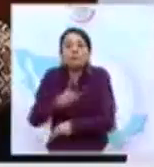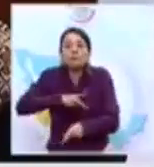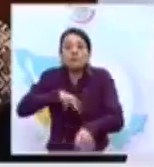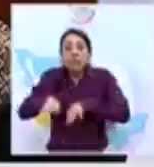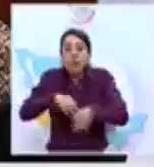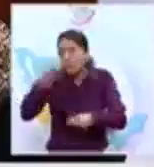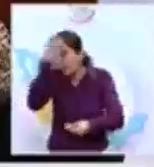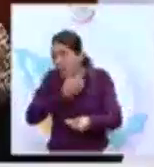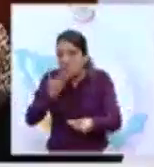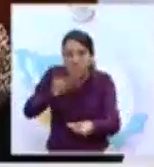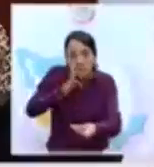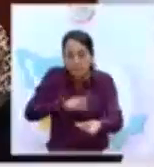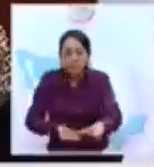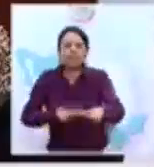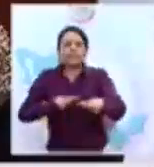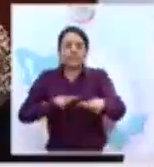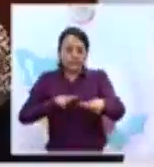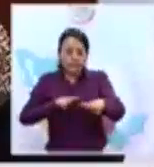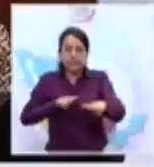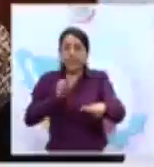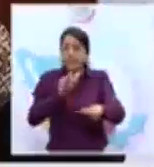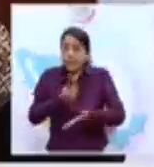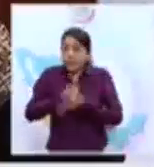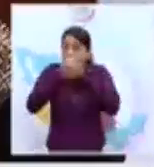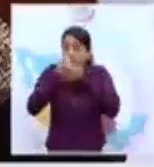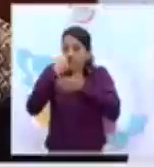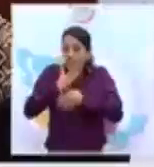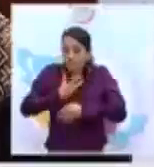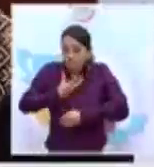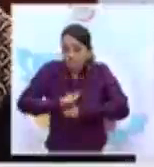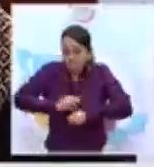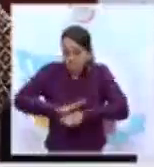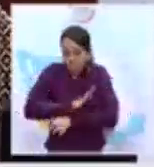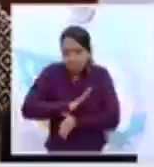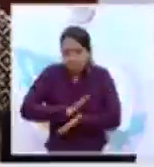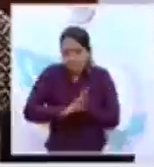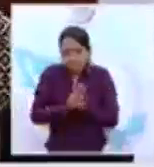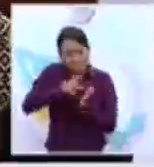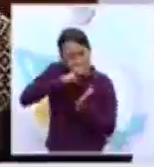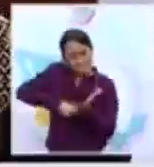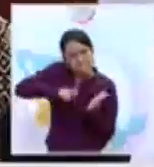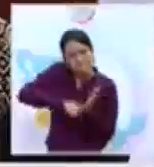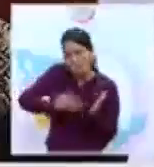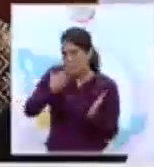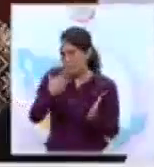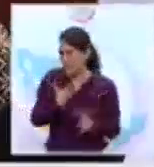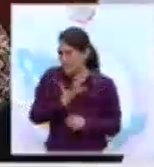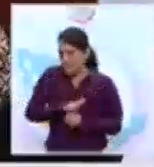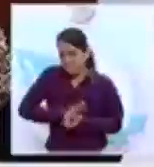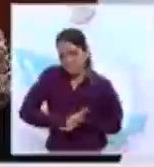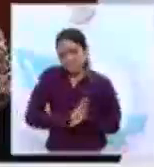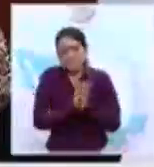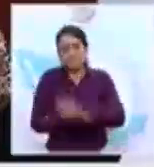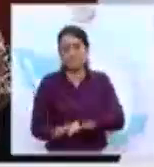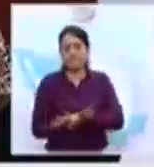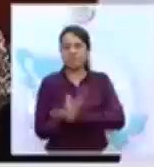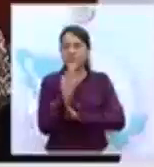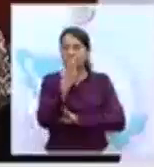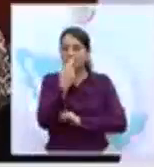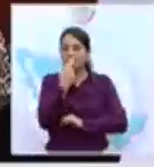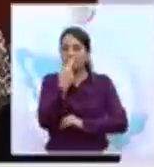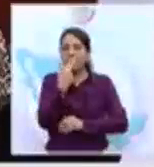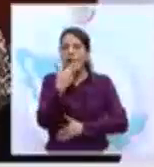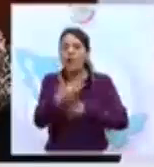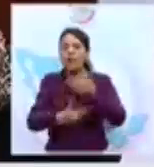¿no? Entonces, yo creo que es una pregunta central de cómo le hacemos. Esos resultados de evaluación deben servir para mejorar